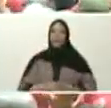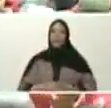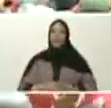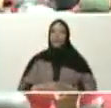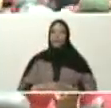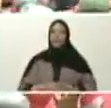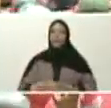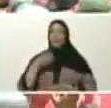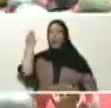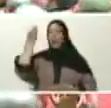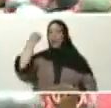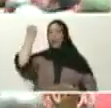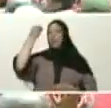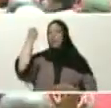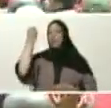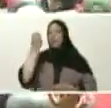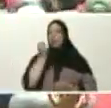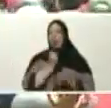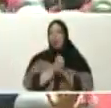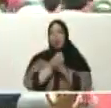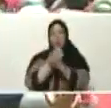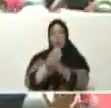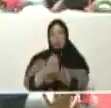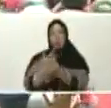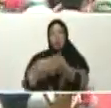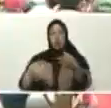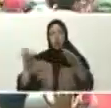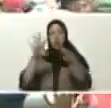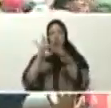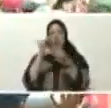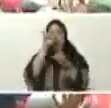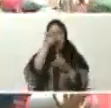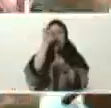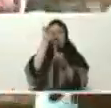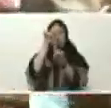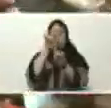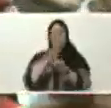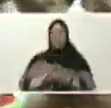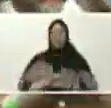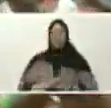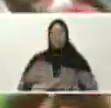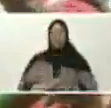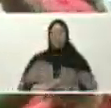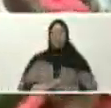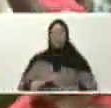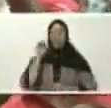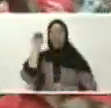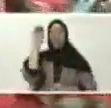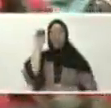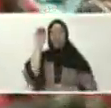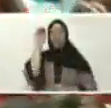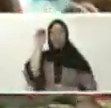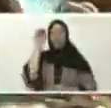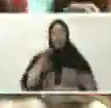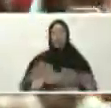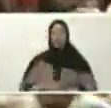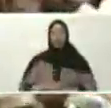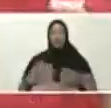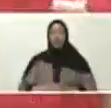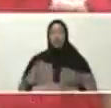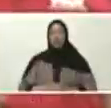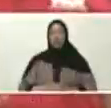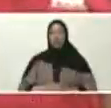con la conciencia y el amor sintonizado en la fuerza del futuro. Y